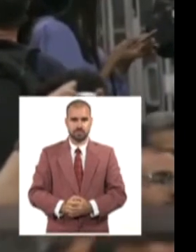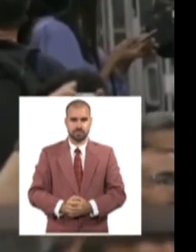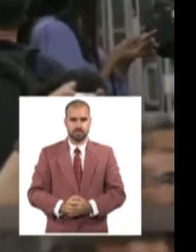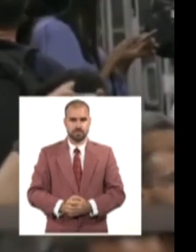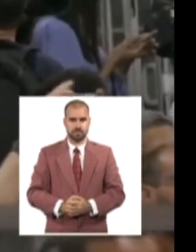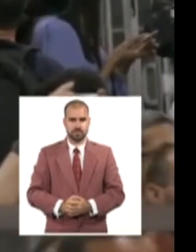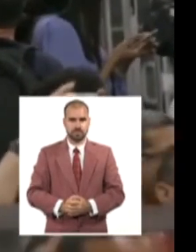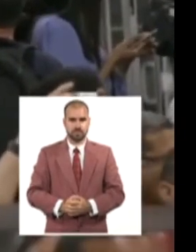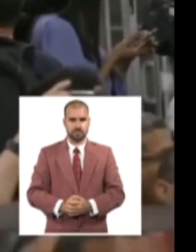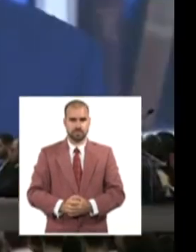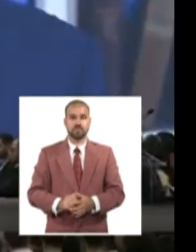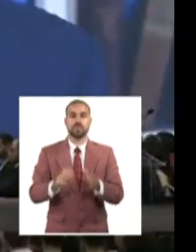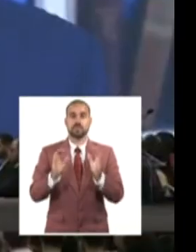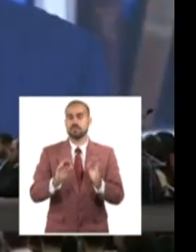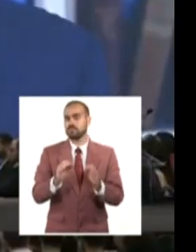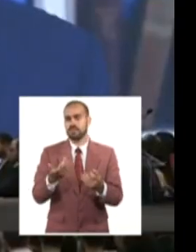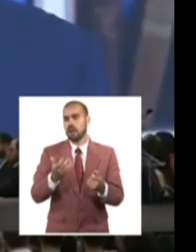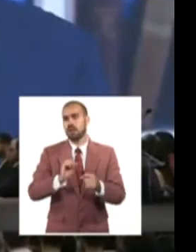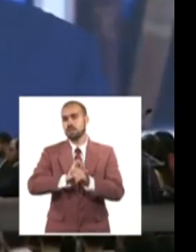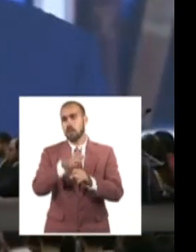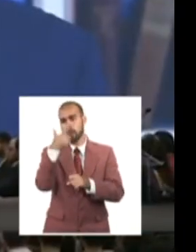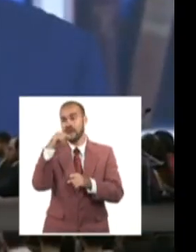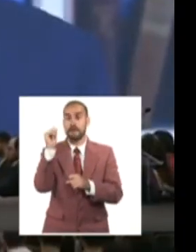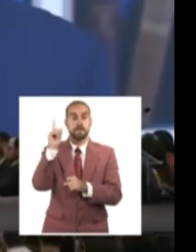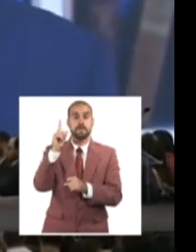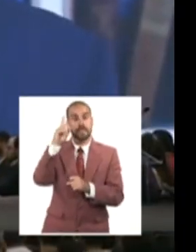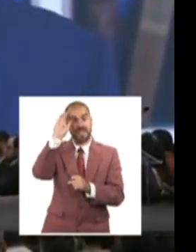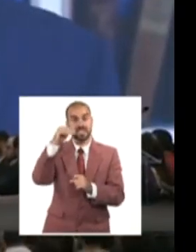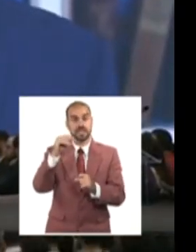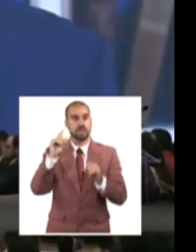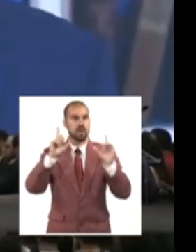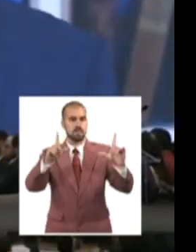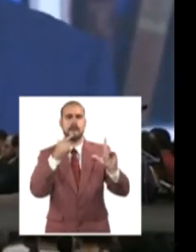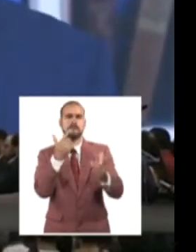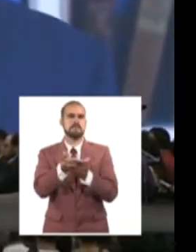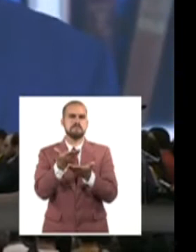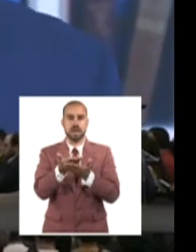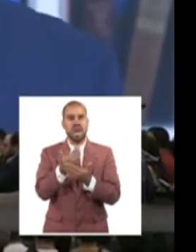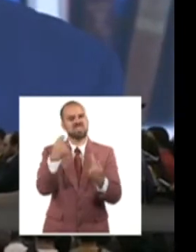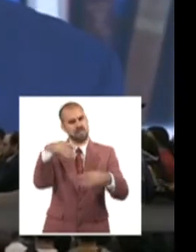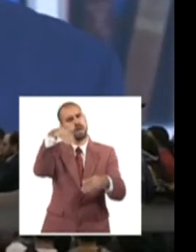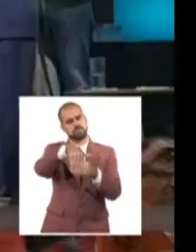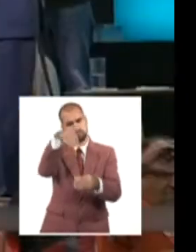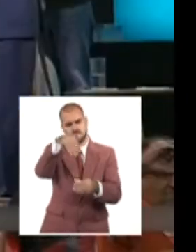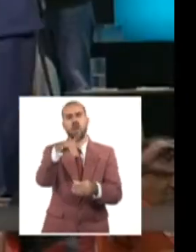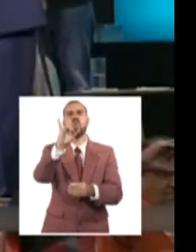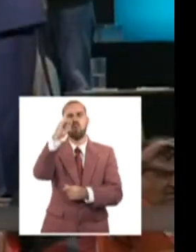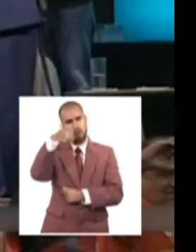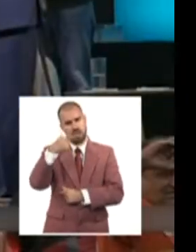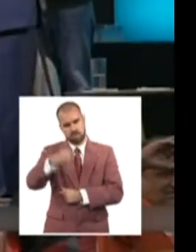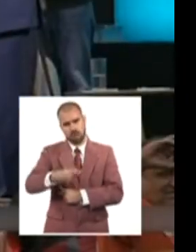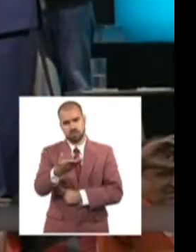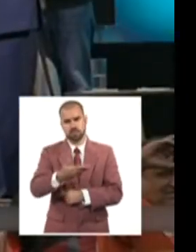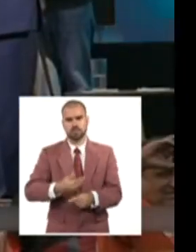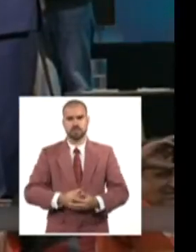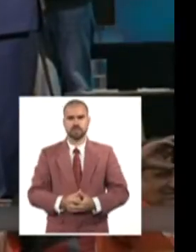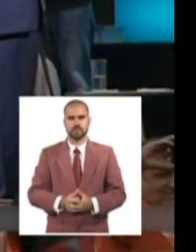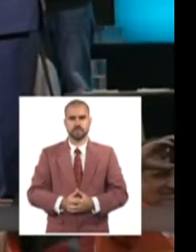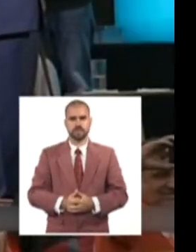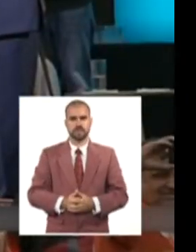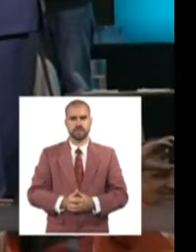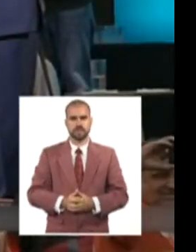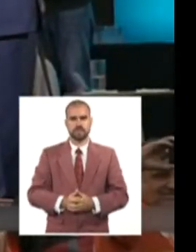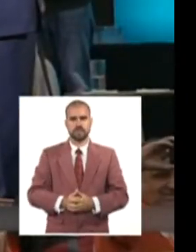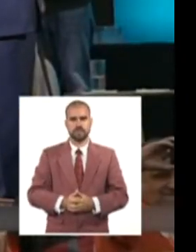ausencia en el acto aunque apareció en una gran pantalla para pedir el voto a lula en la sesión en su discurso lula